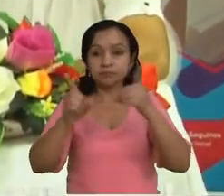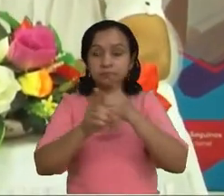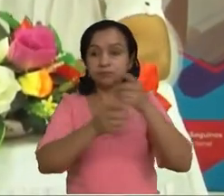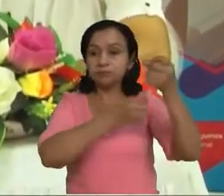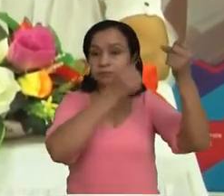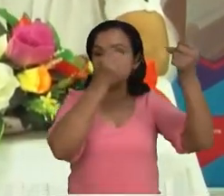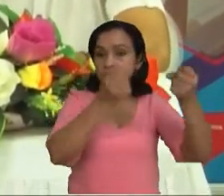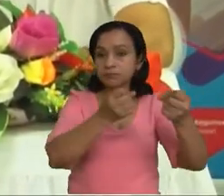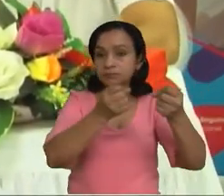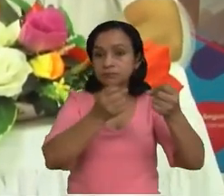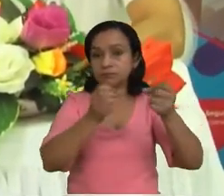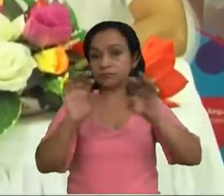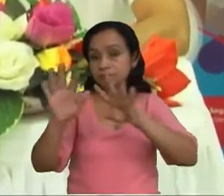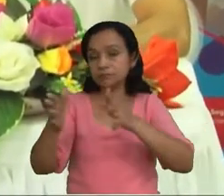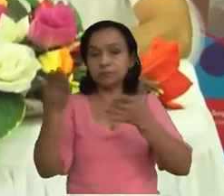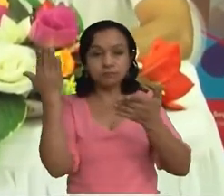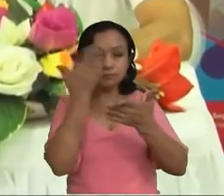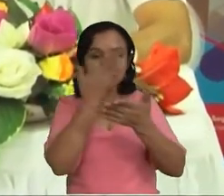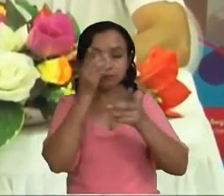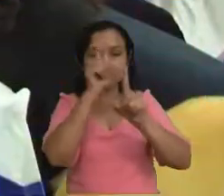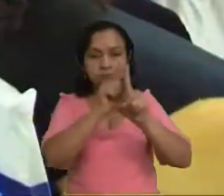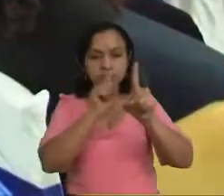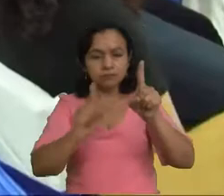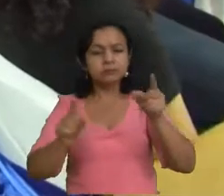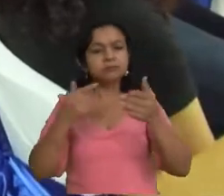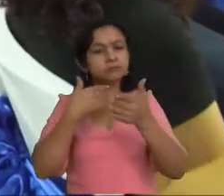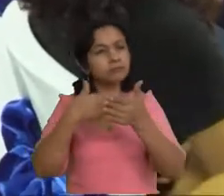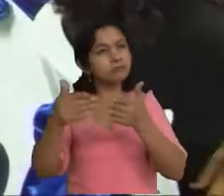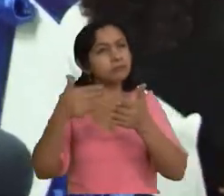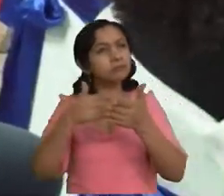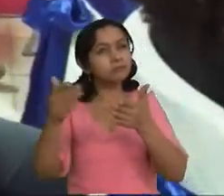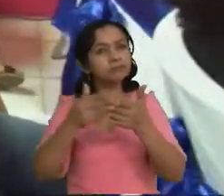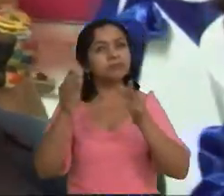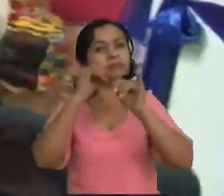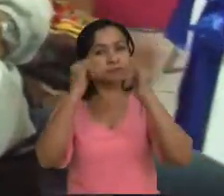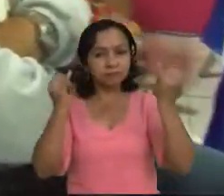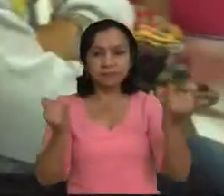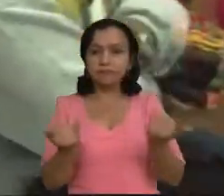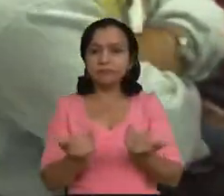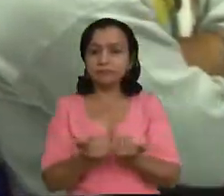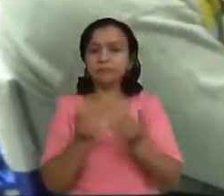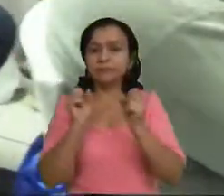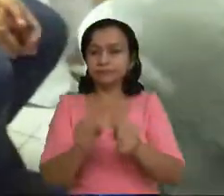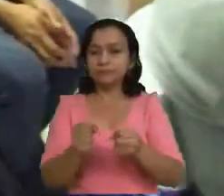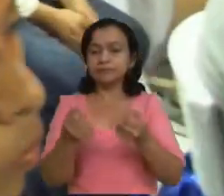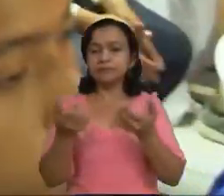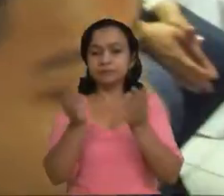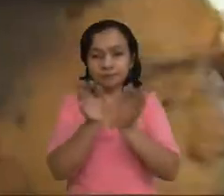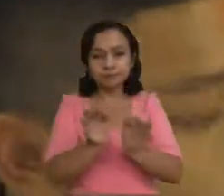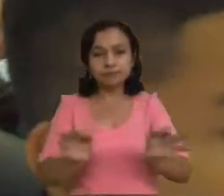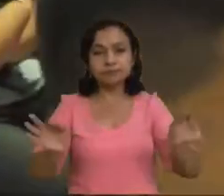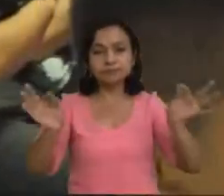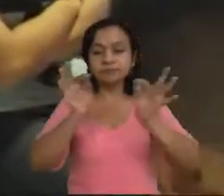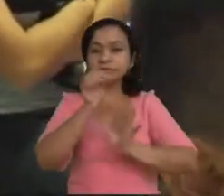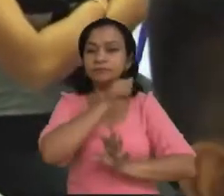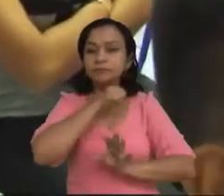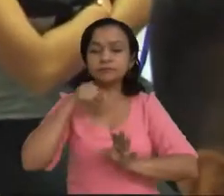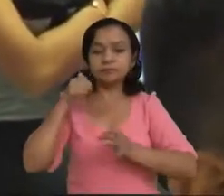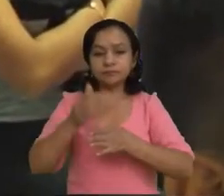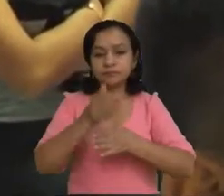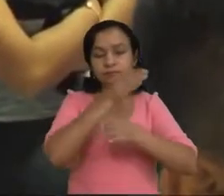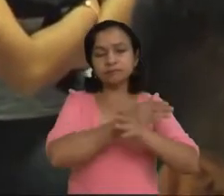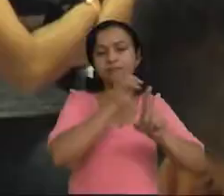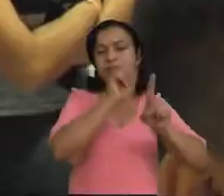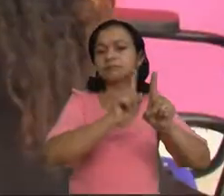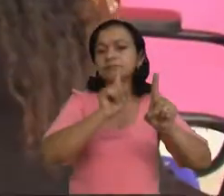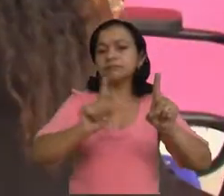los egresados del curso puedan interactuar fácilmente a nivel internacional. De ahí la importancia de un examen previo de ubicación.